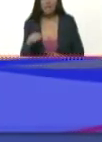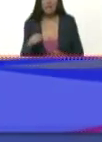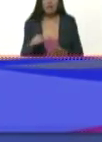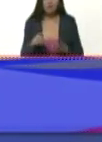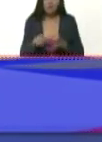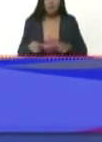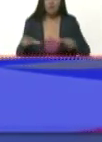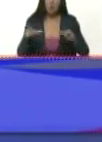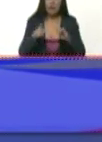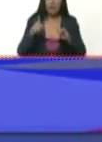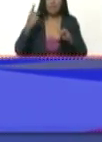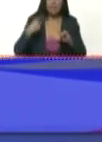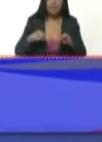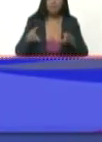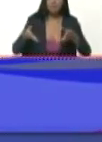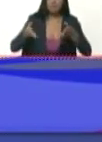academia